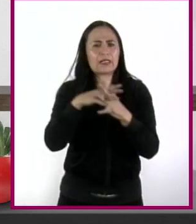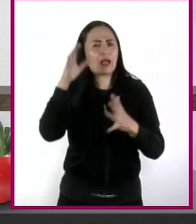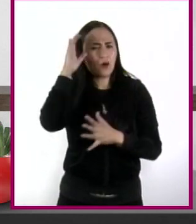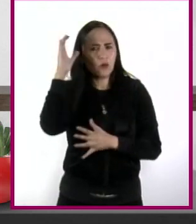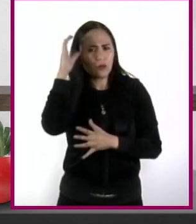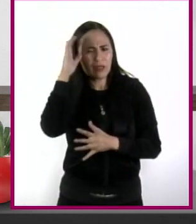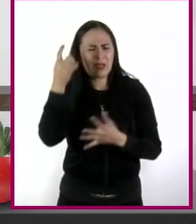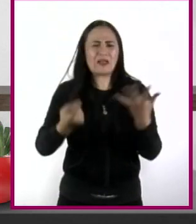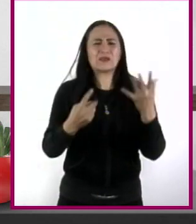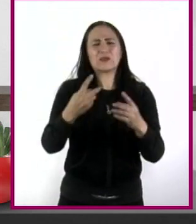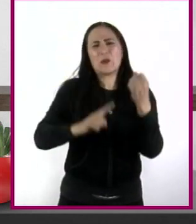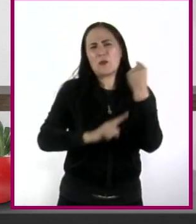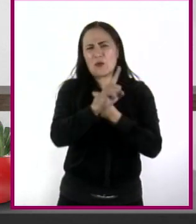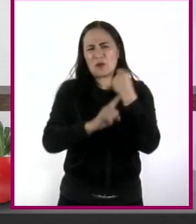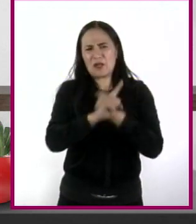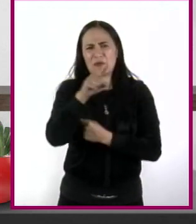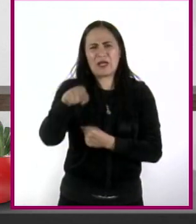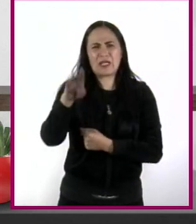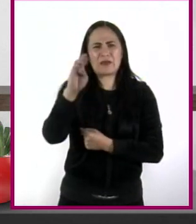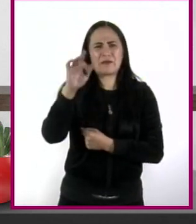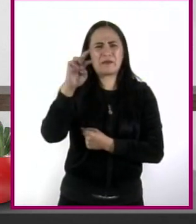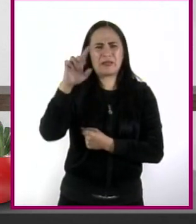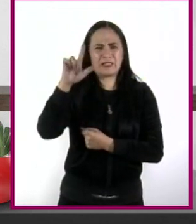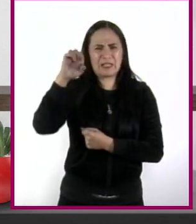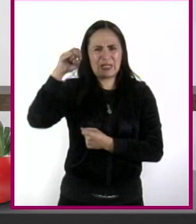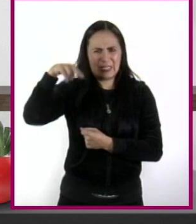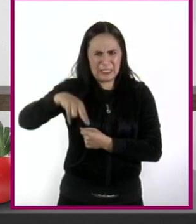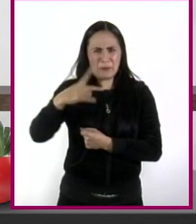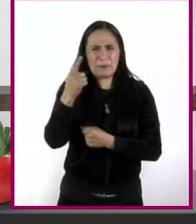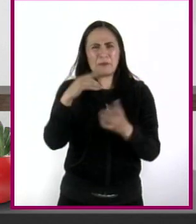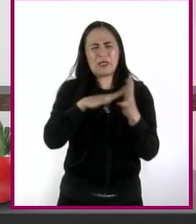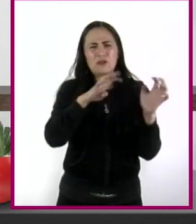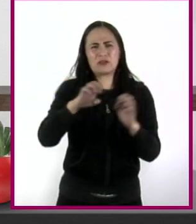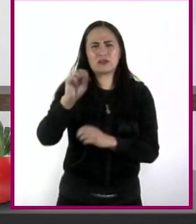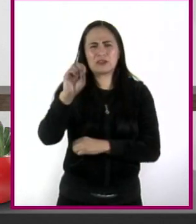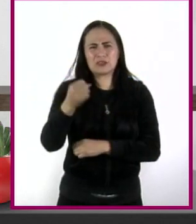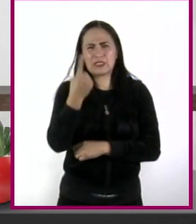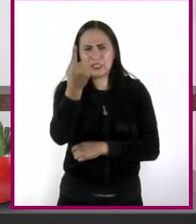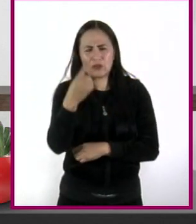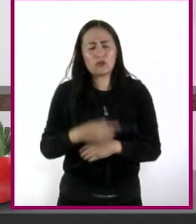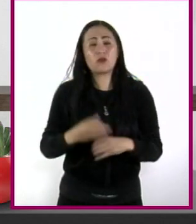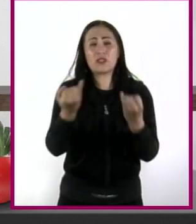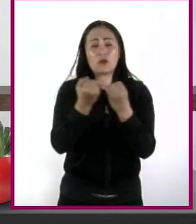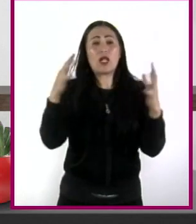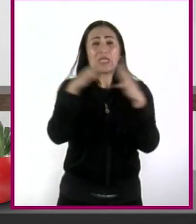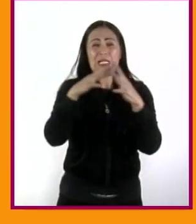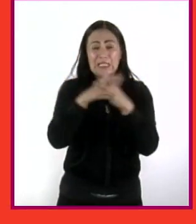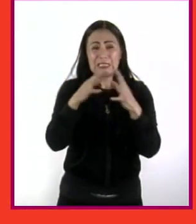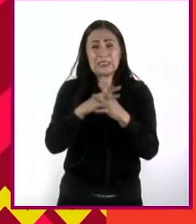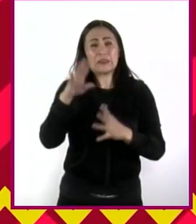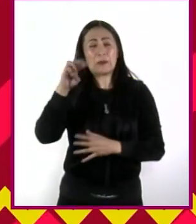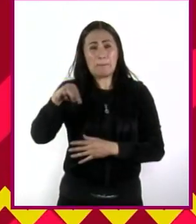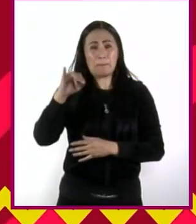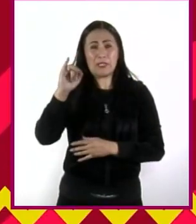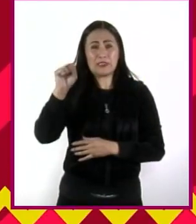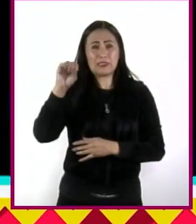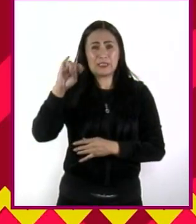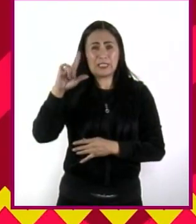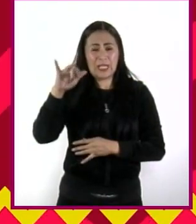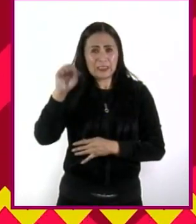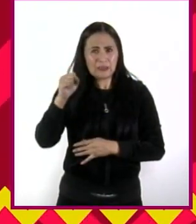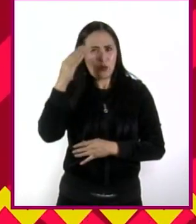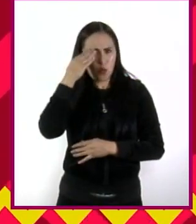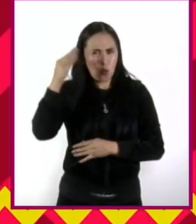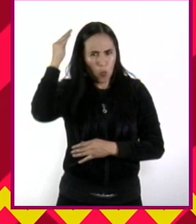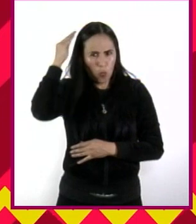Suez, la crisis de Berlín en 1961 y finalmente la crisis de los misiles cubanos. De